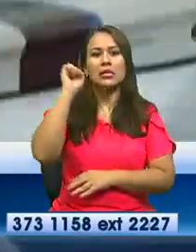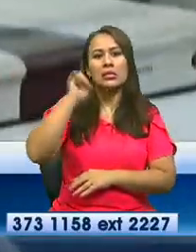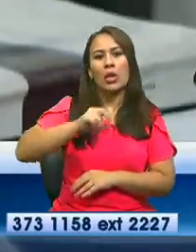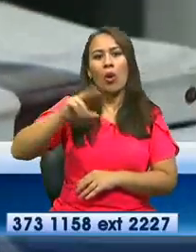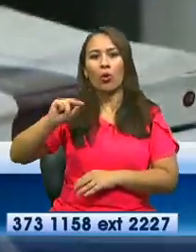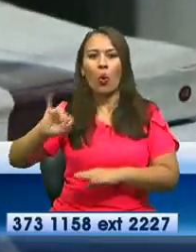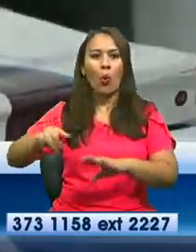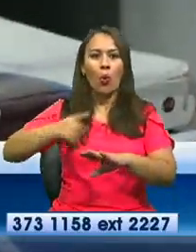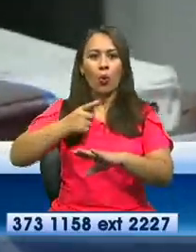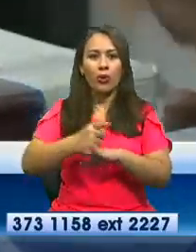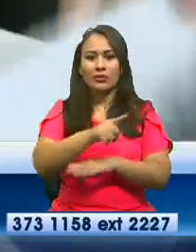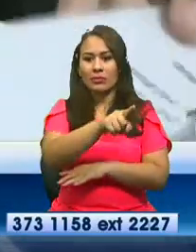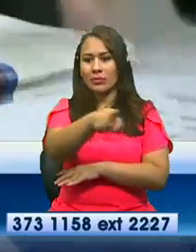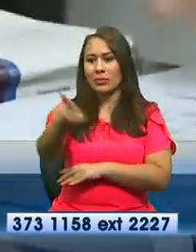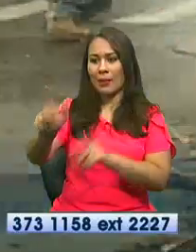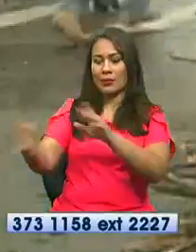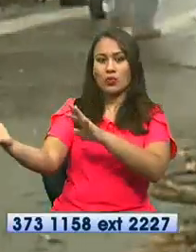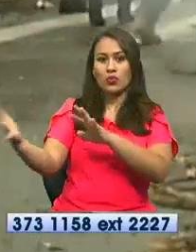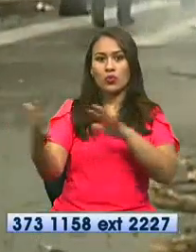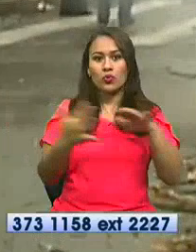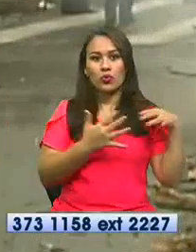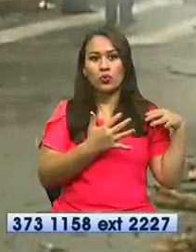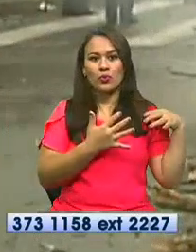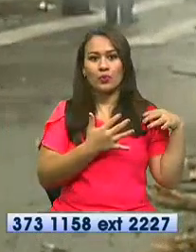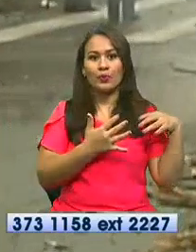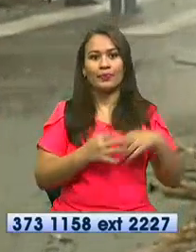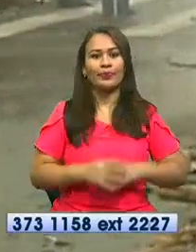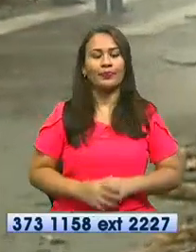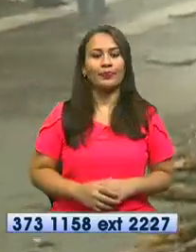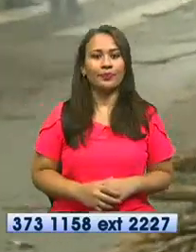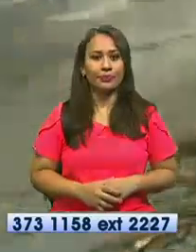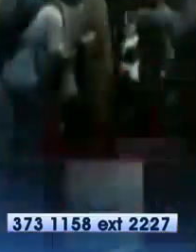juicio a los involucrados.